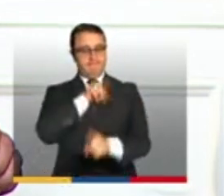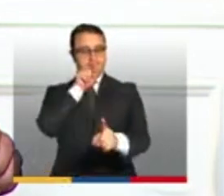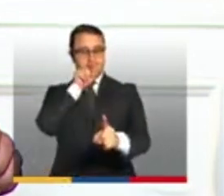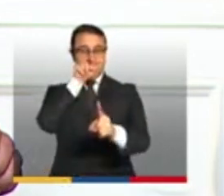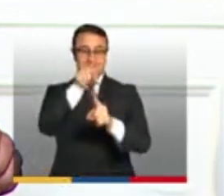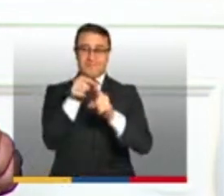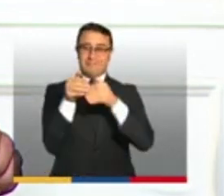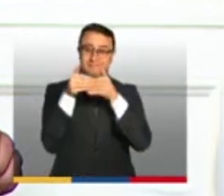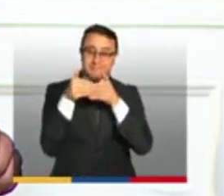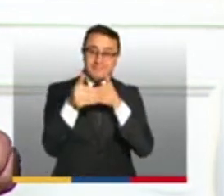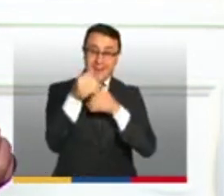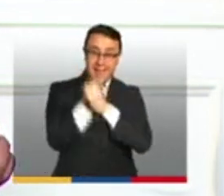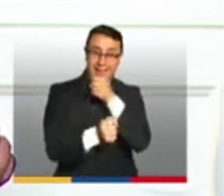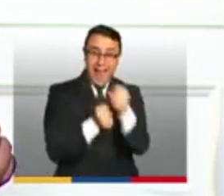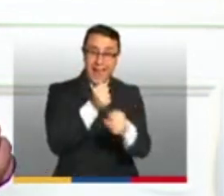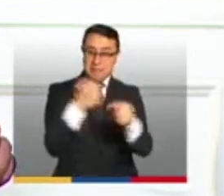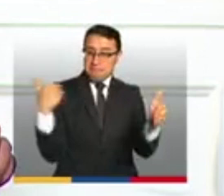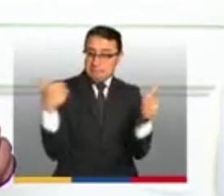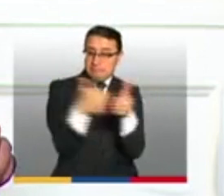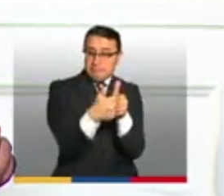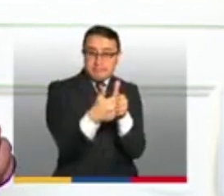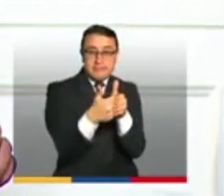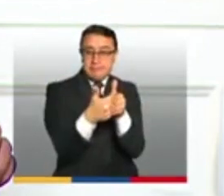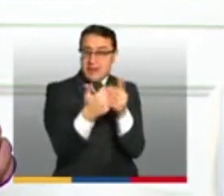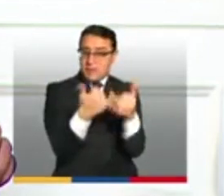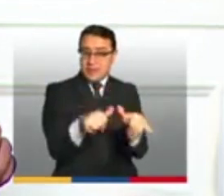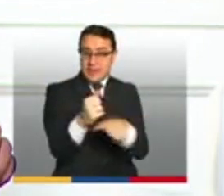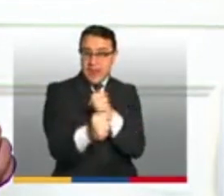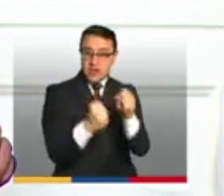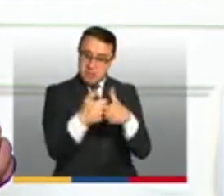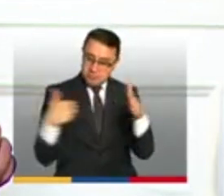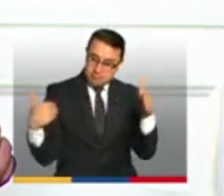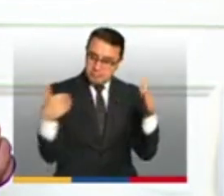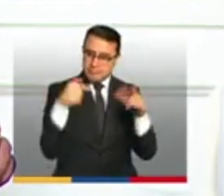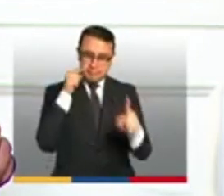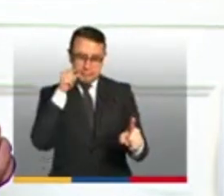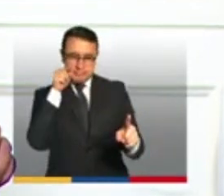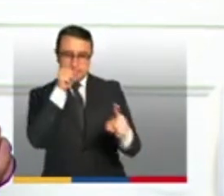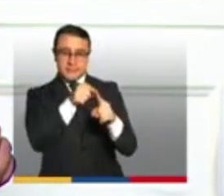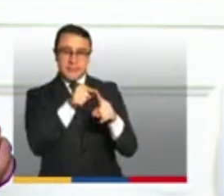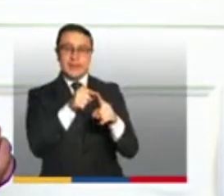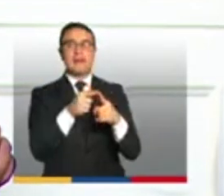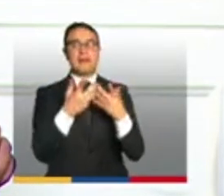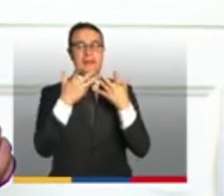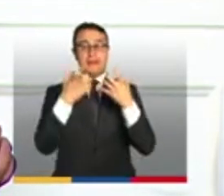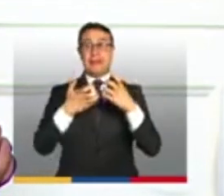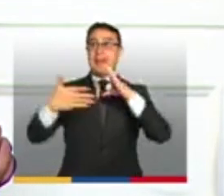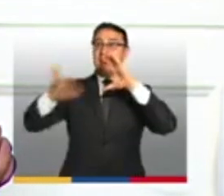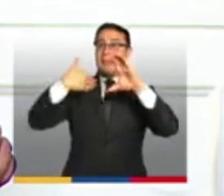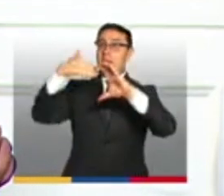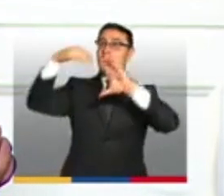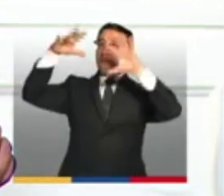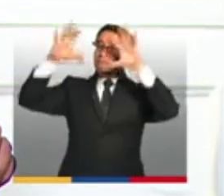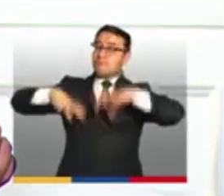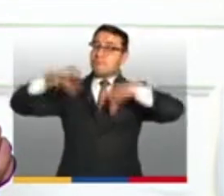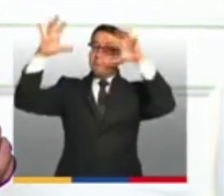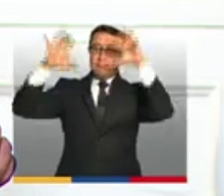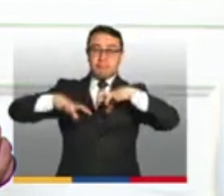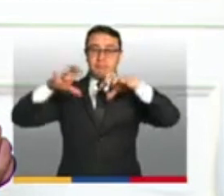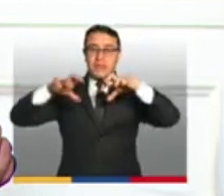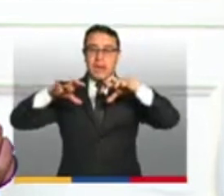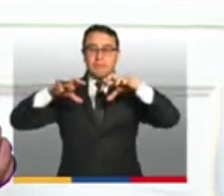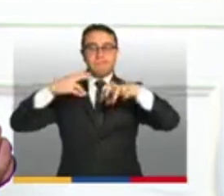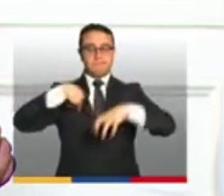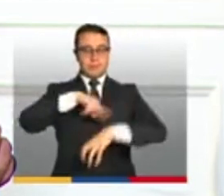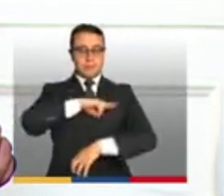del año, asumiendo el tema de la crisis climática, es poderle entregar a las mamás,